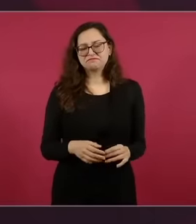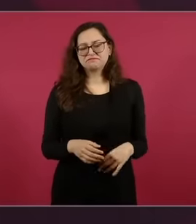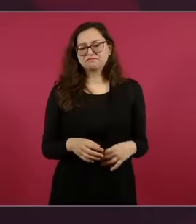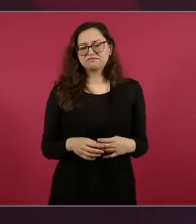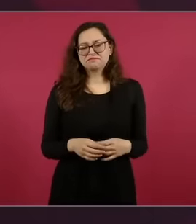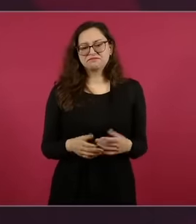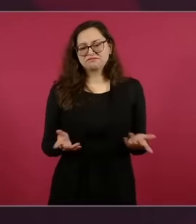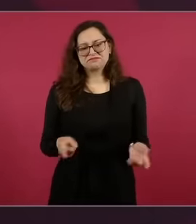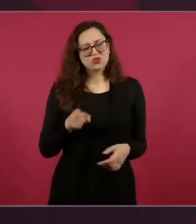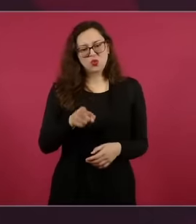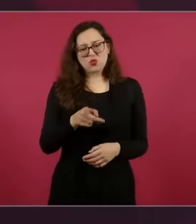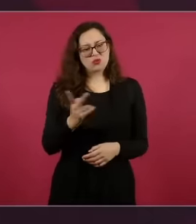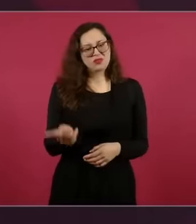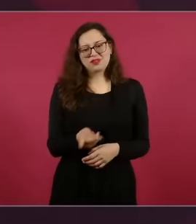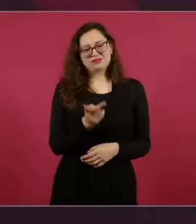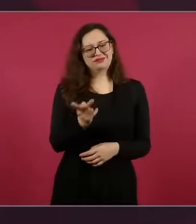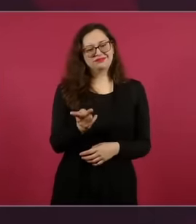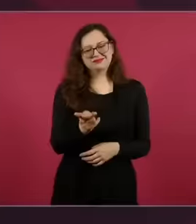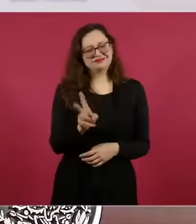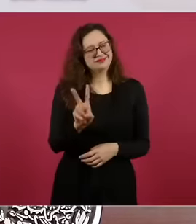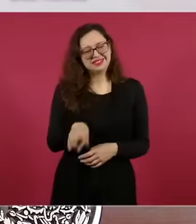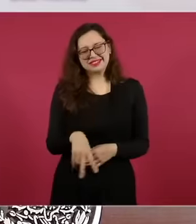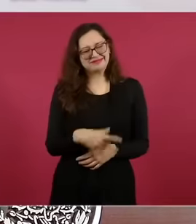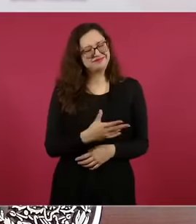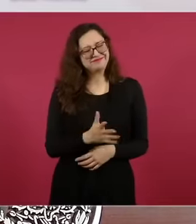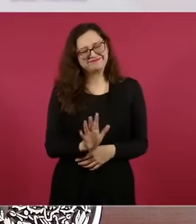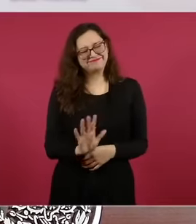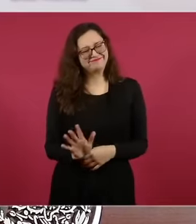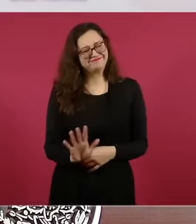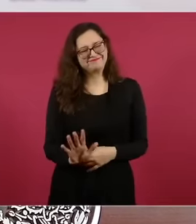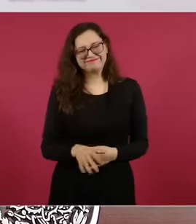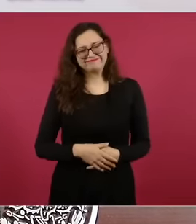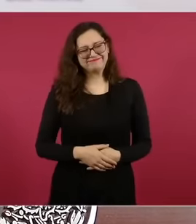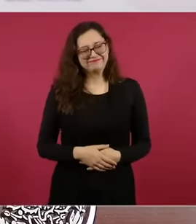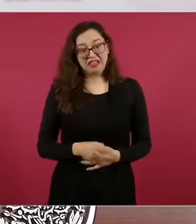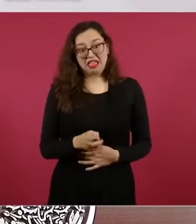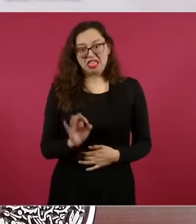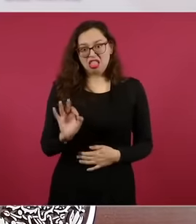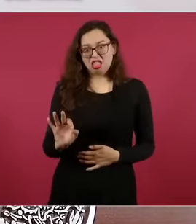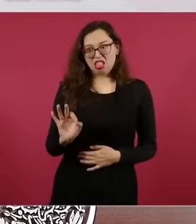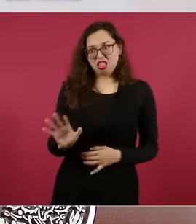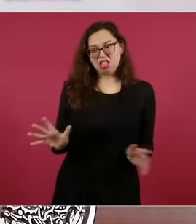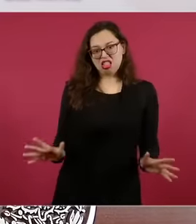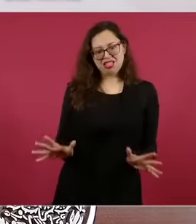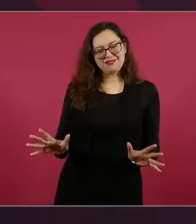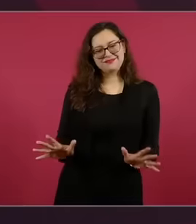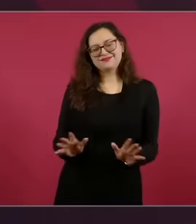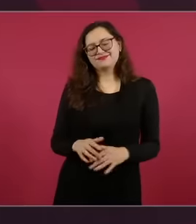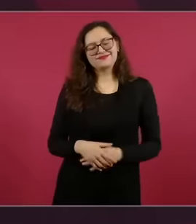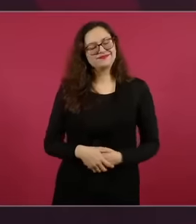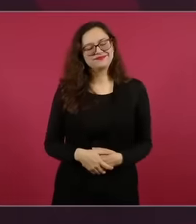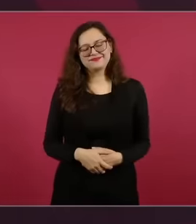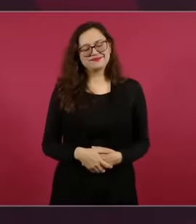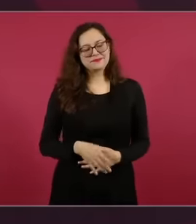la pregunta tuya es la que fomentan los